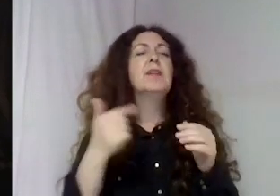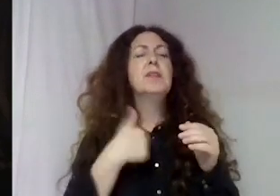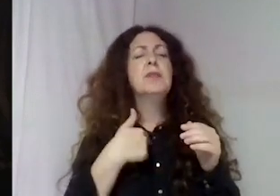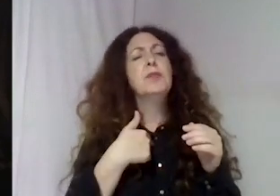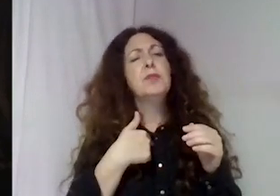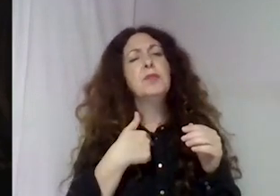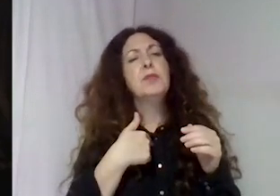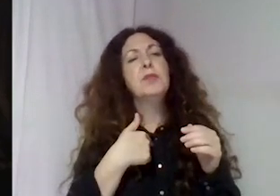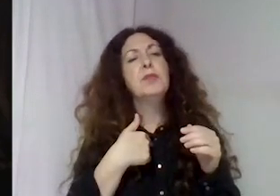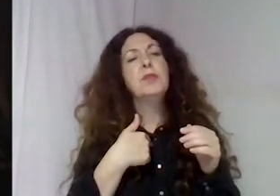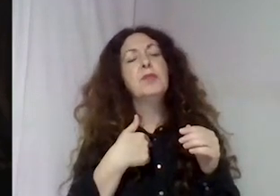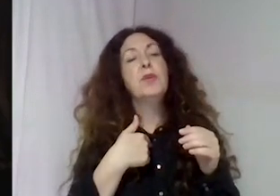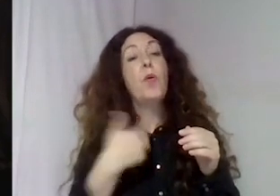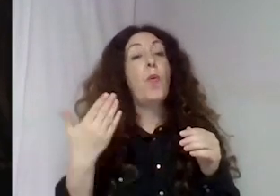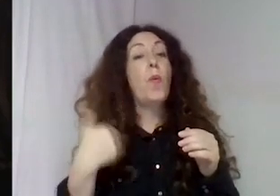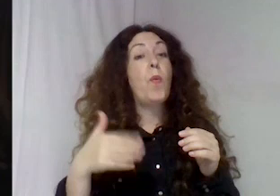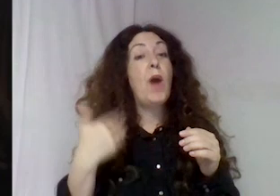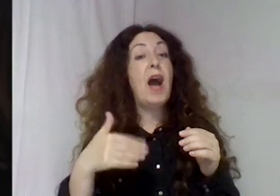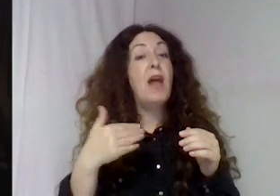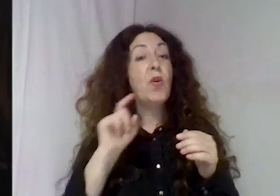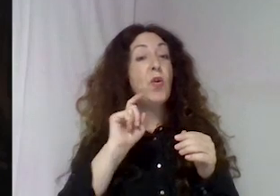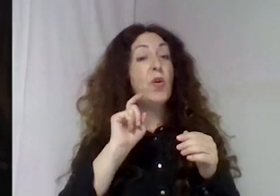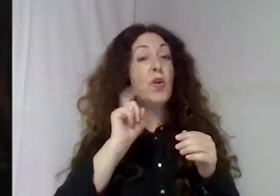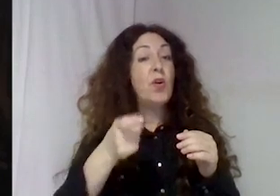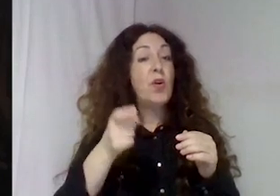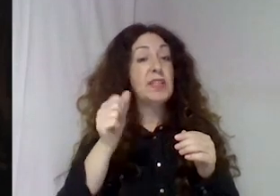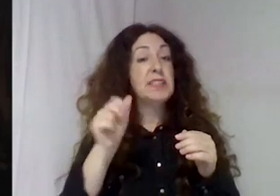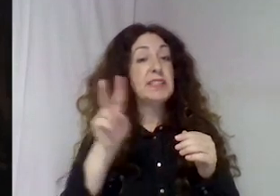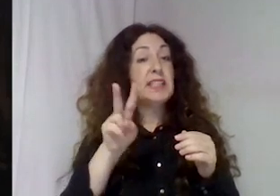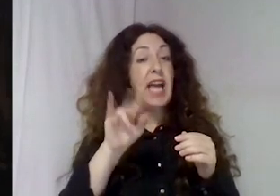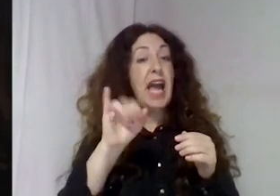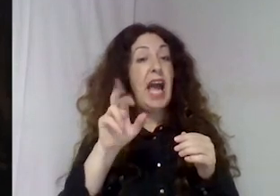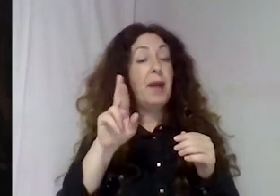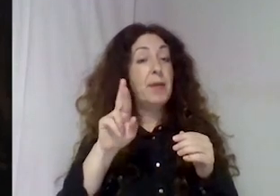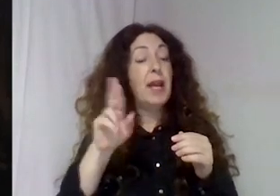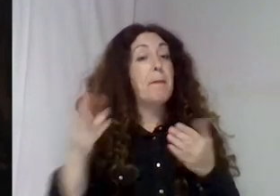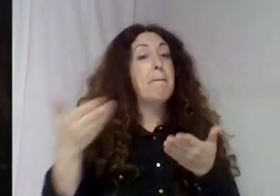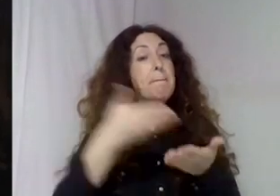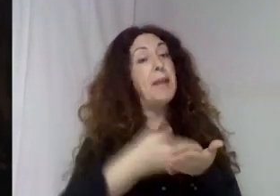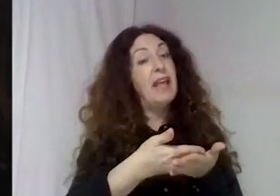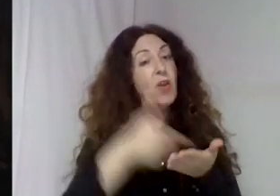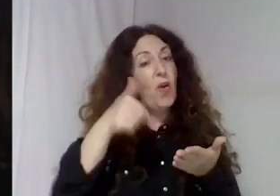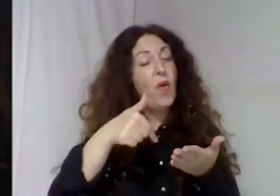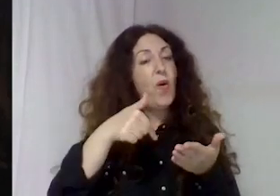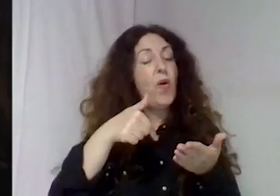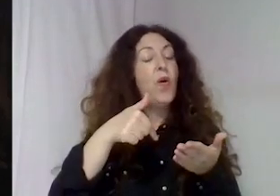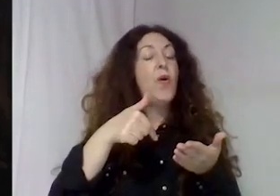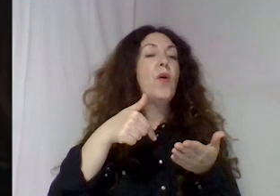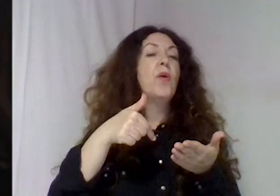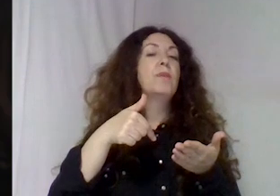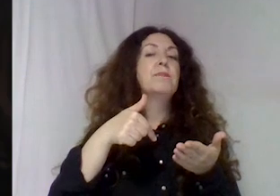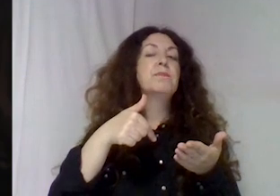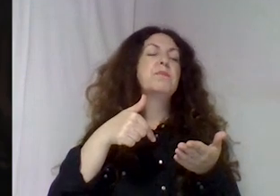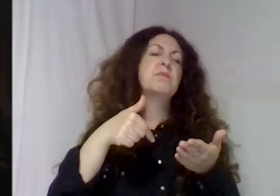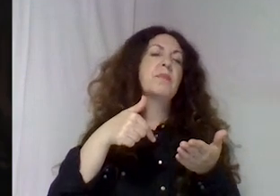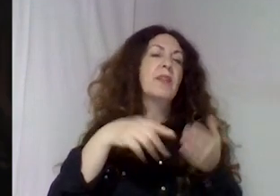conscientemente. Mayor escándalo, imposible. ¿Cómo tapar a esto? Un señor que tenían previsto en Francia, mettre à